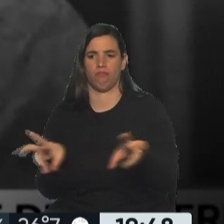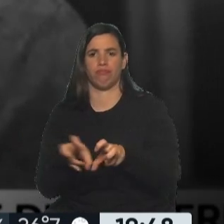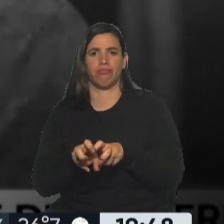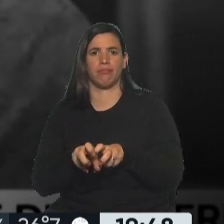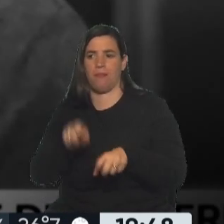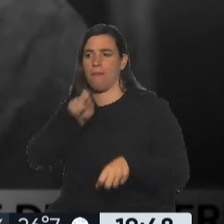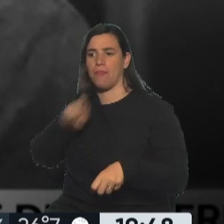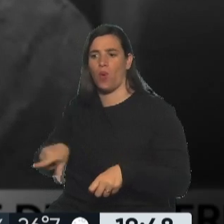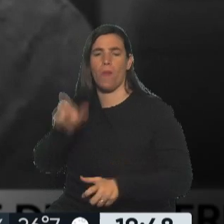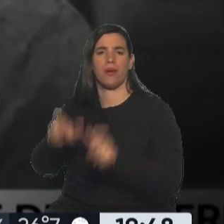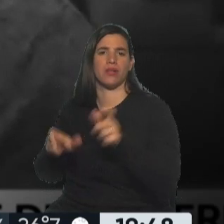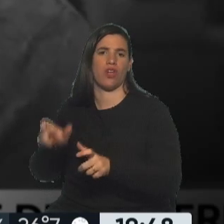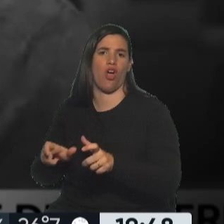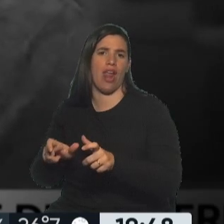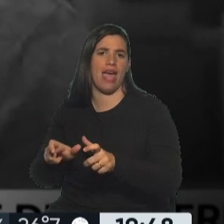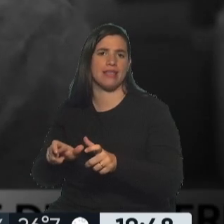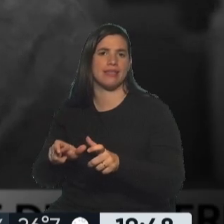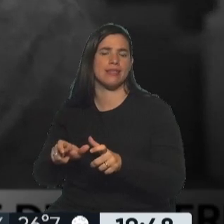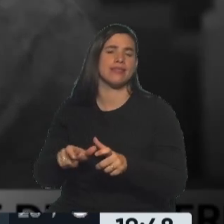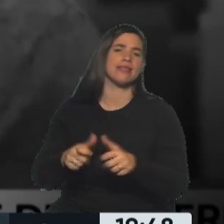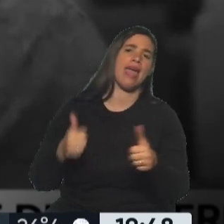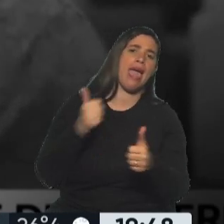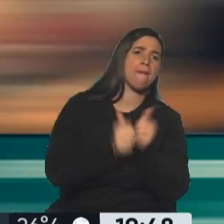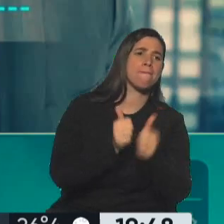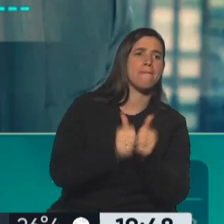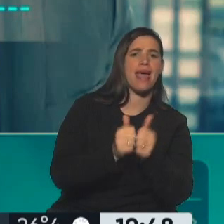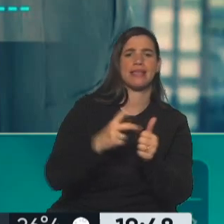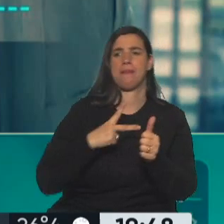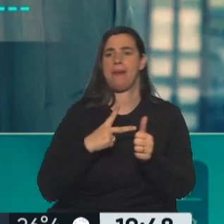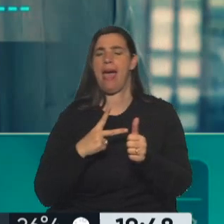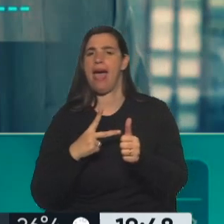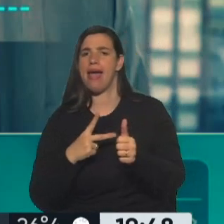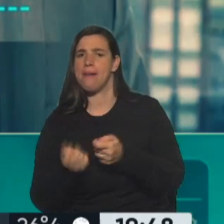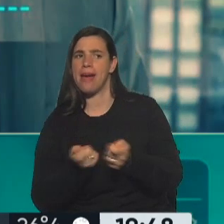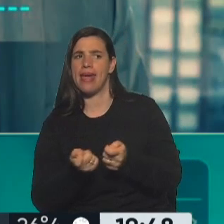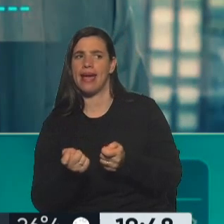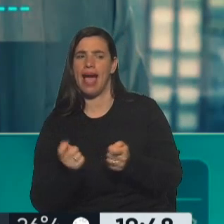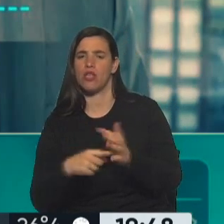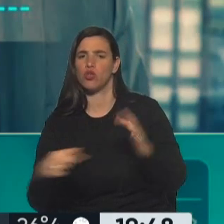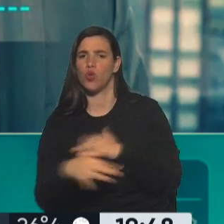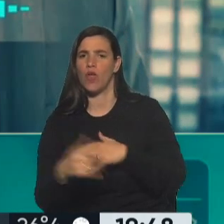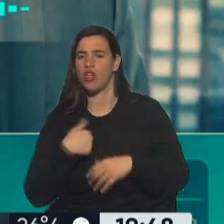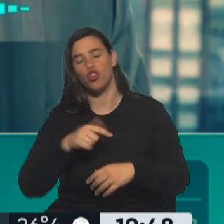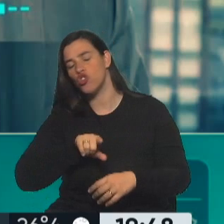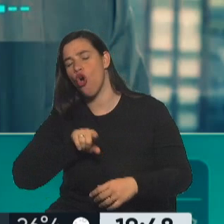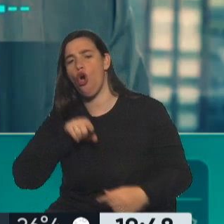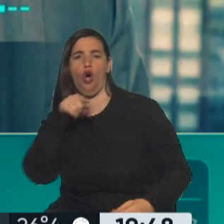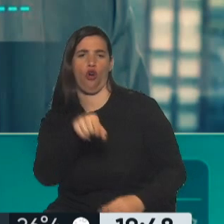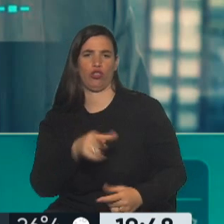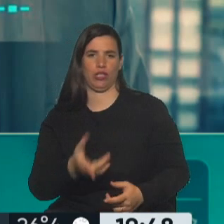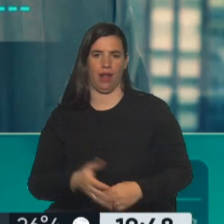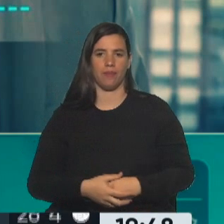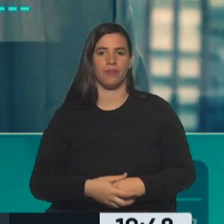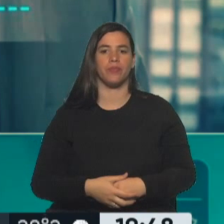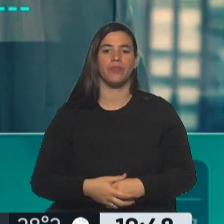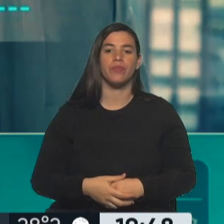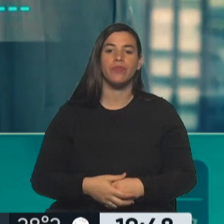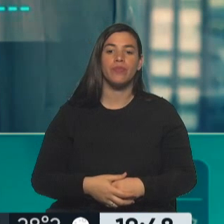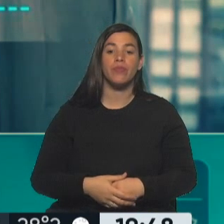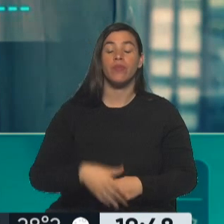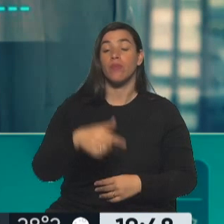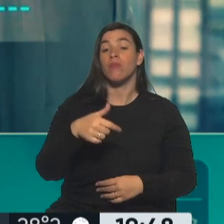transitorio de Juntos por el Cambio. Lustó se presenta como la continuidad de Larreta. Lustó se presenta así. Muy bien. Yo creo que hace falta una construcción alternativa a la de